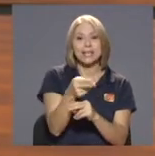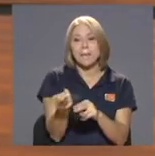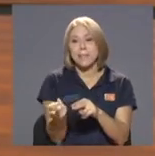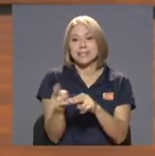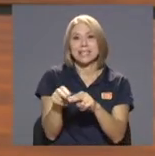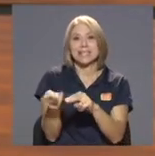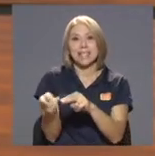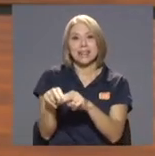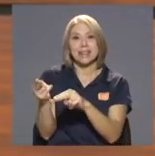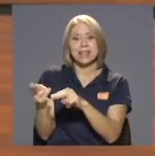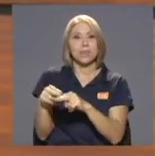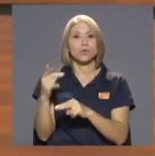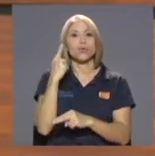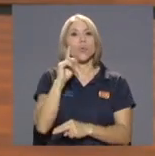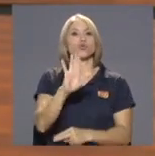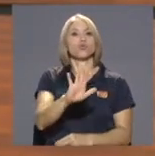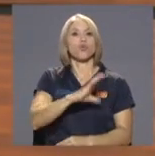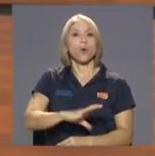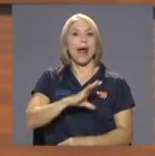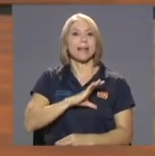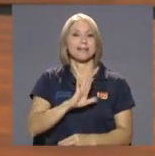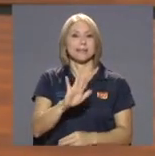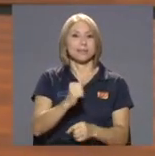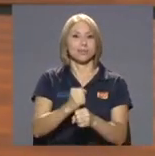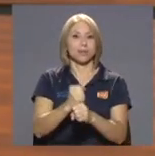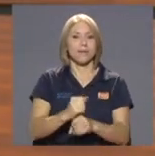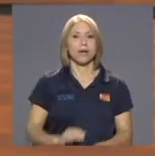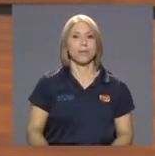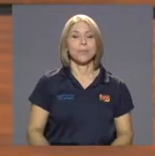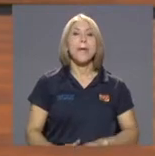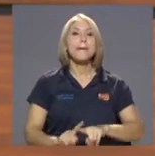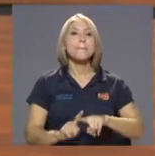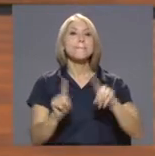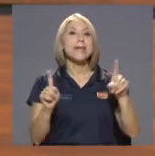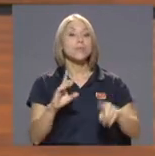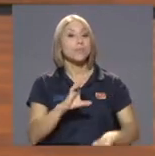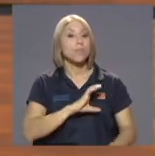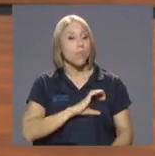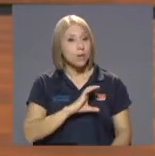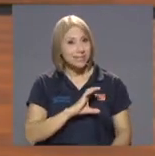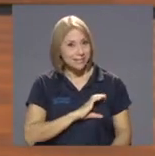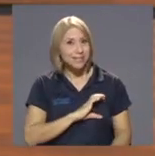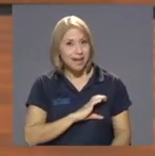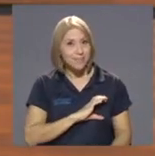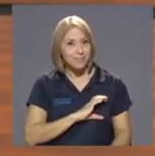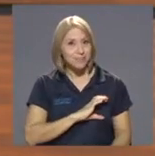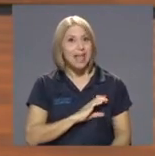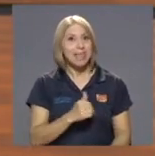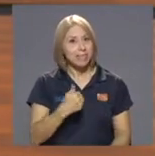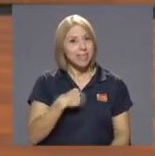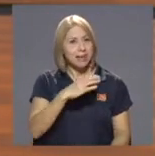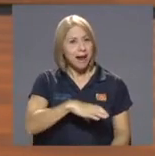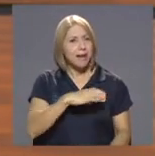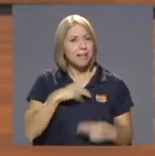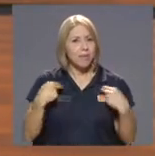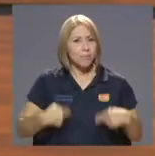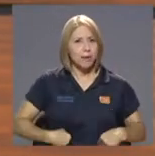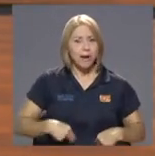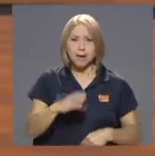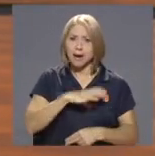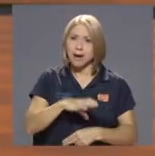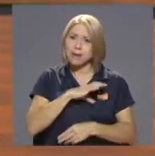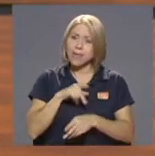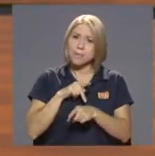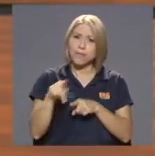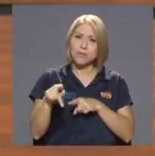calidades del trabajo que realizan. Pero entonces, el policía generalmente tiene esa calidad humana y esa calidad profesional que